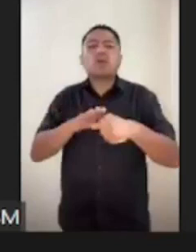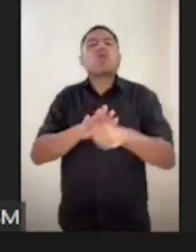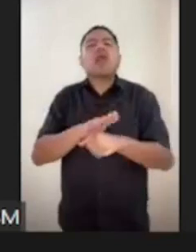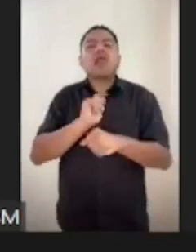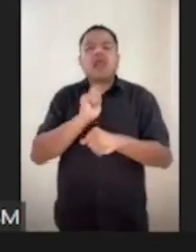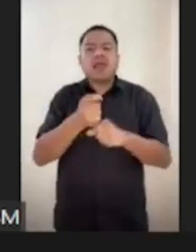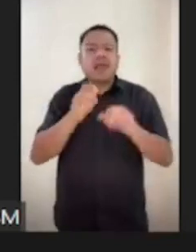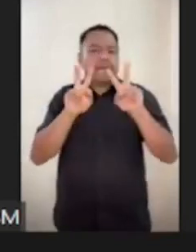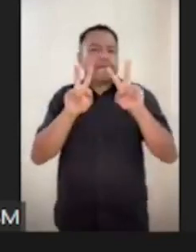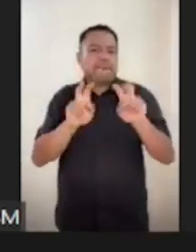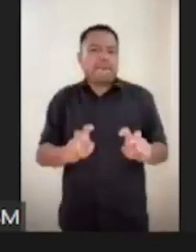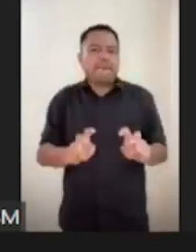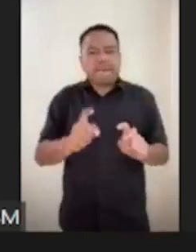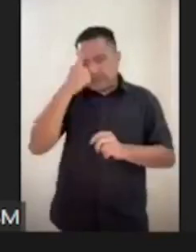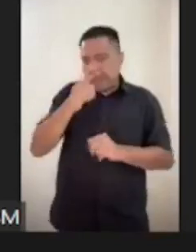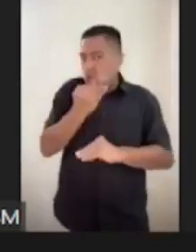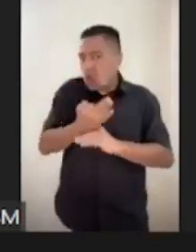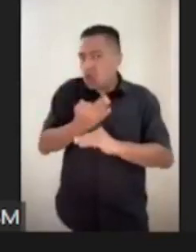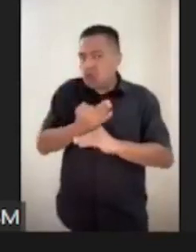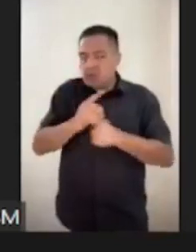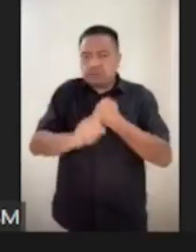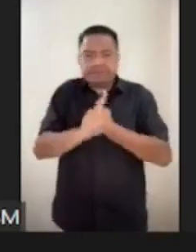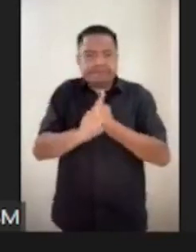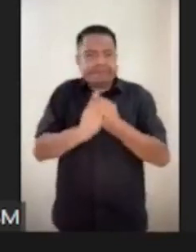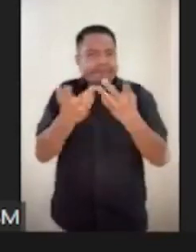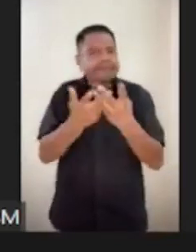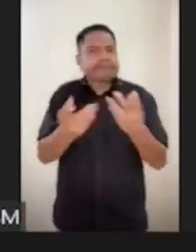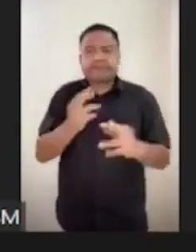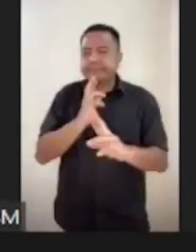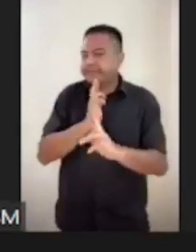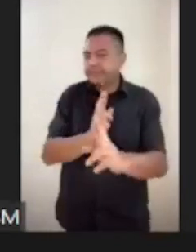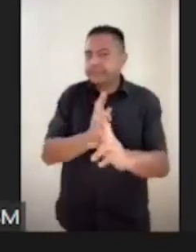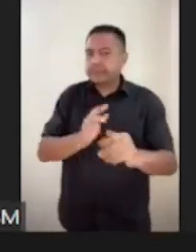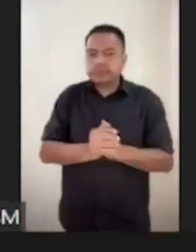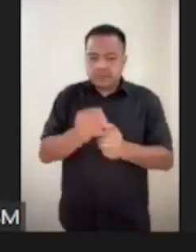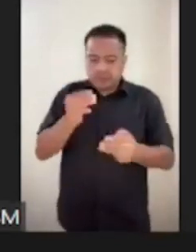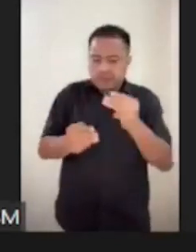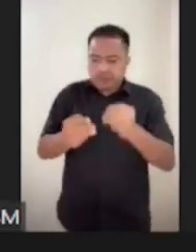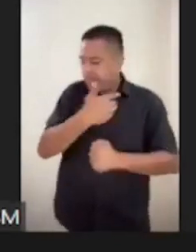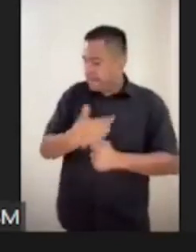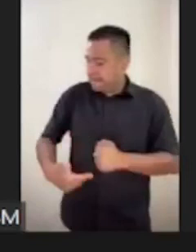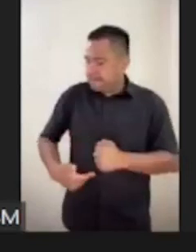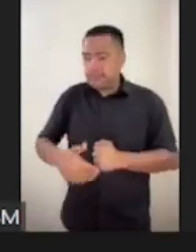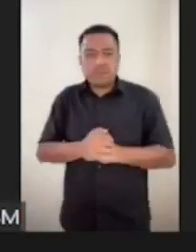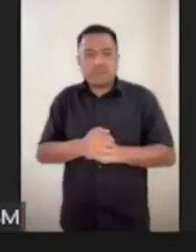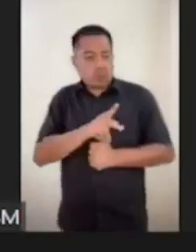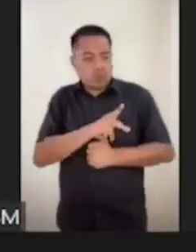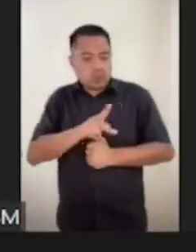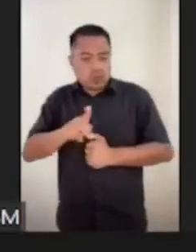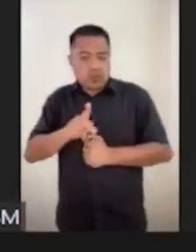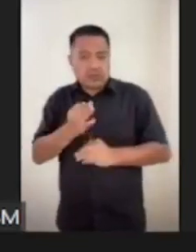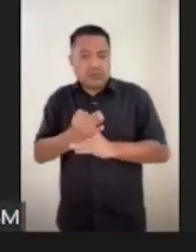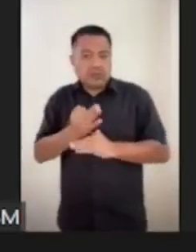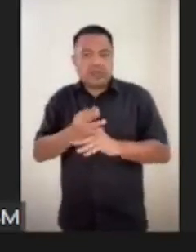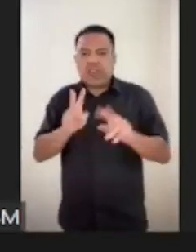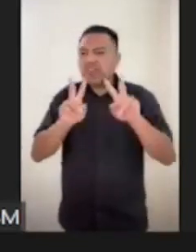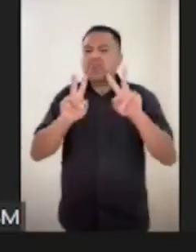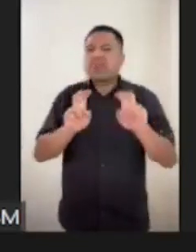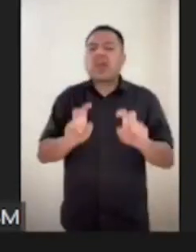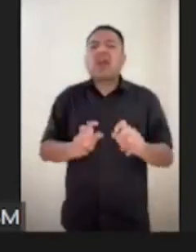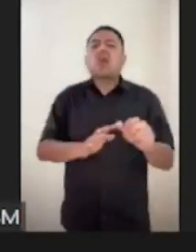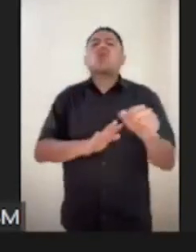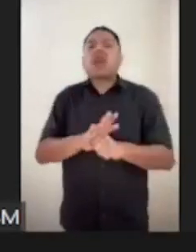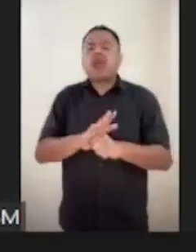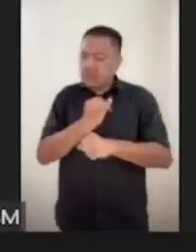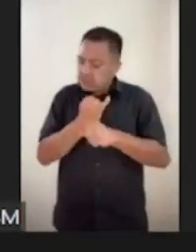asuntos listados para su resolución. Magistrada presidenta, magistrados, los asuntos listados para analizar